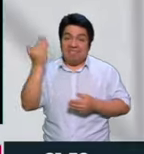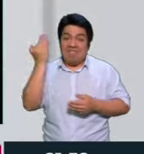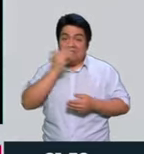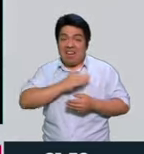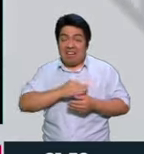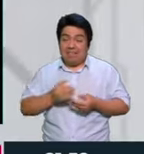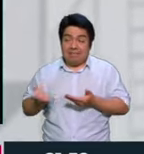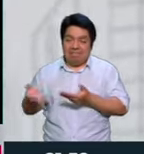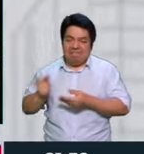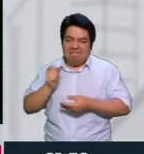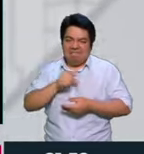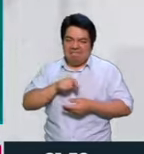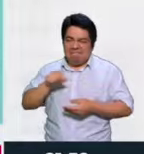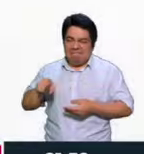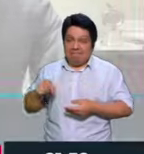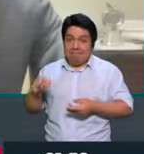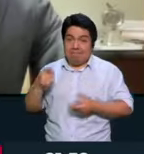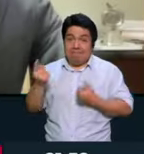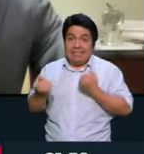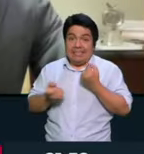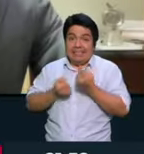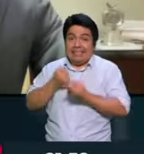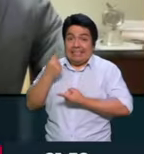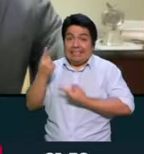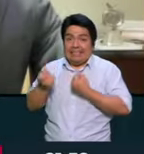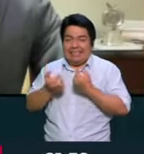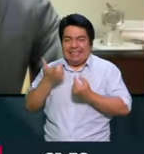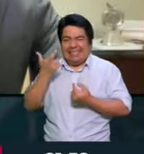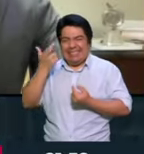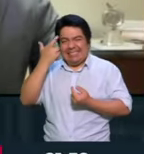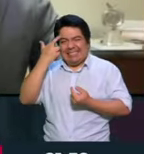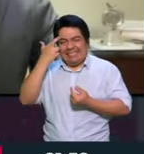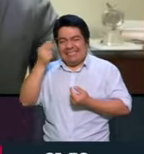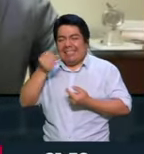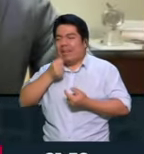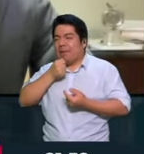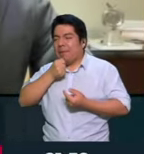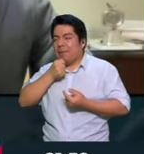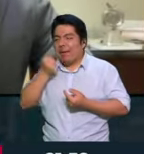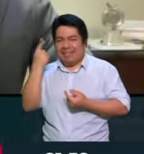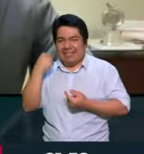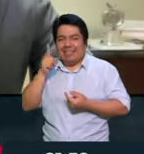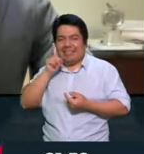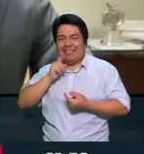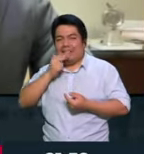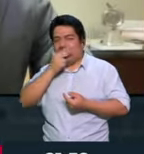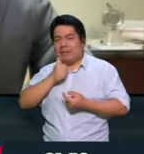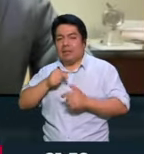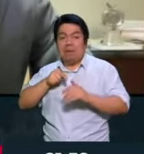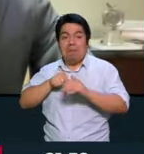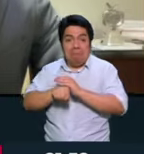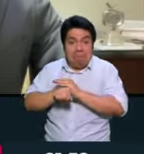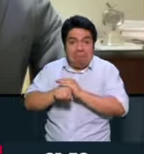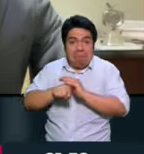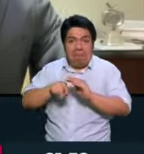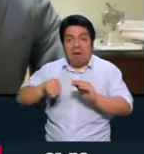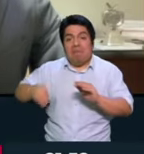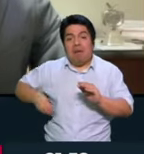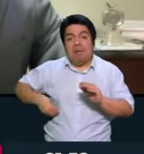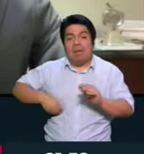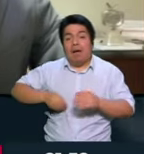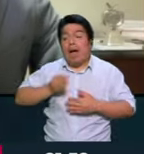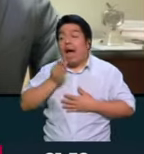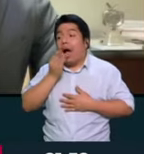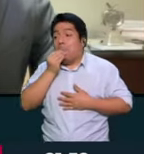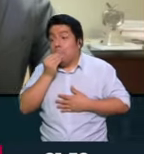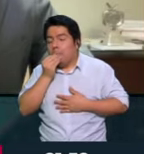Braulio. Así es, también son algunos de los que han salido de espacios en medios de comunicación recientemente y que acusan más a censura en lugar